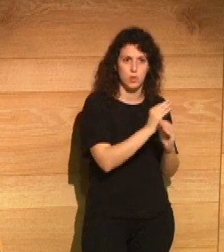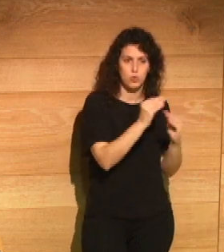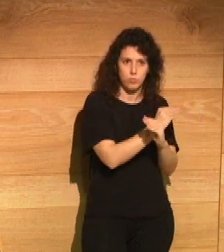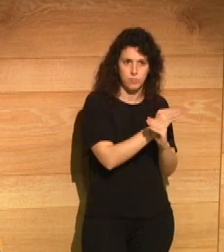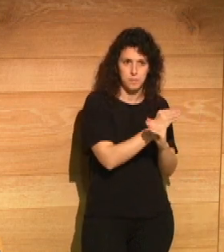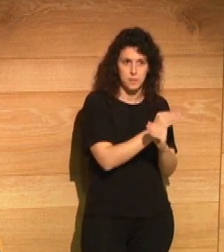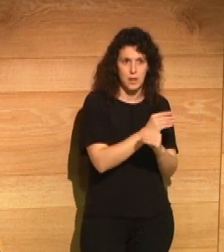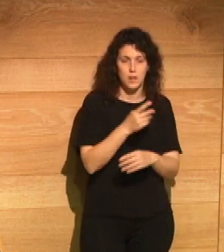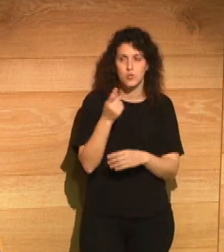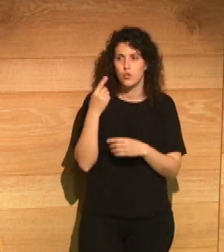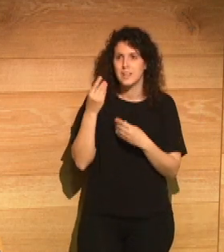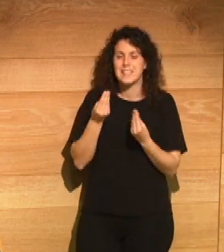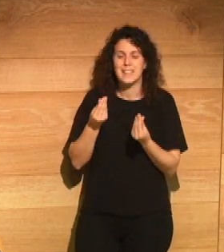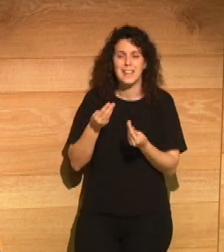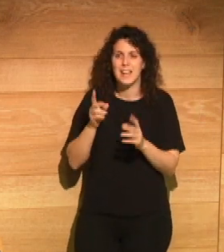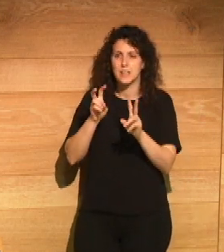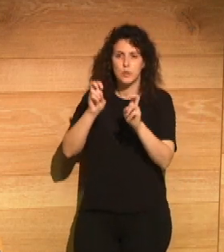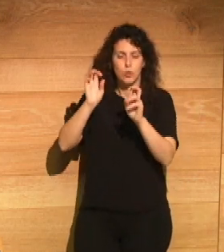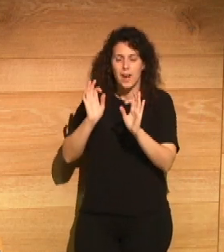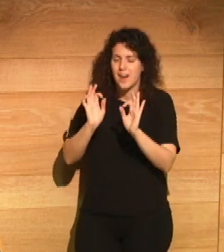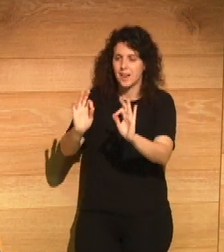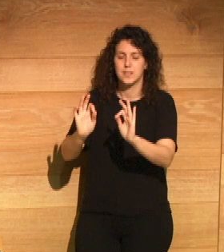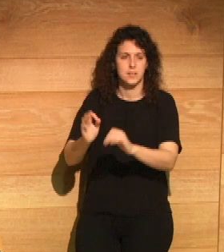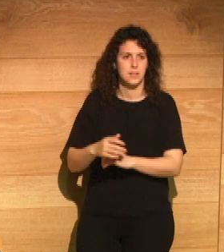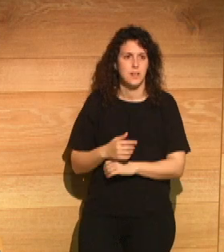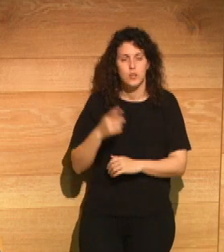título y no sabía, no habría sabido cómo